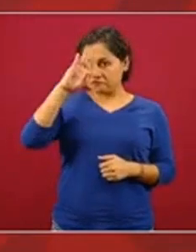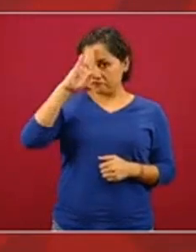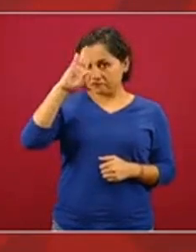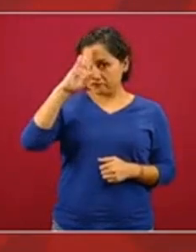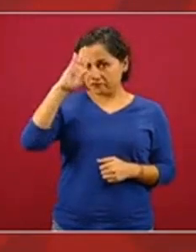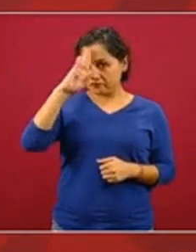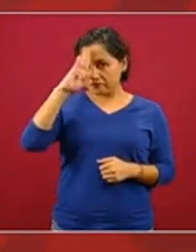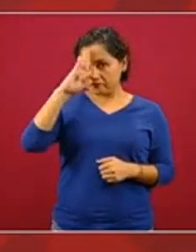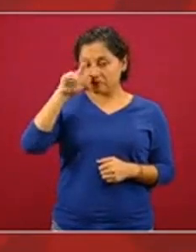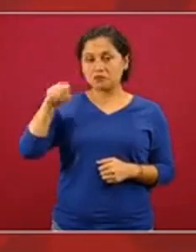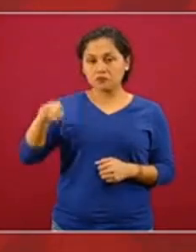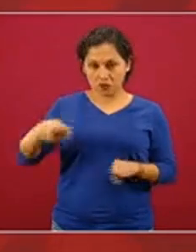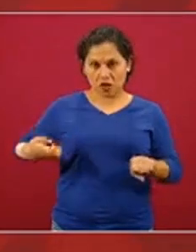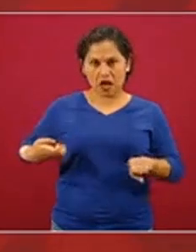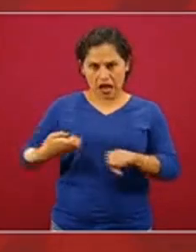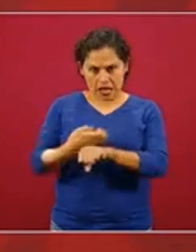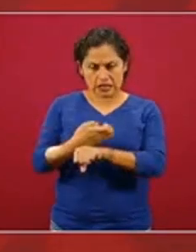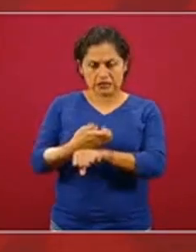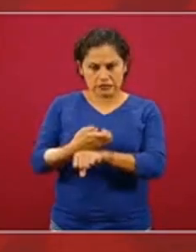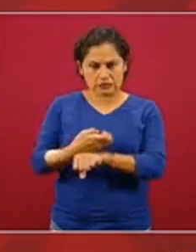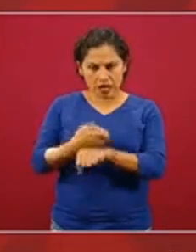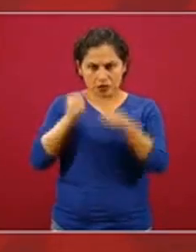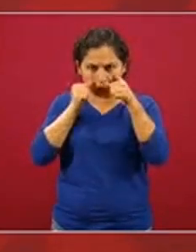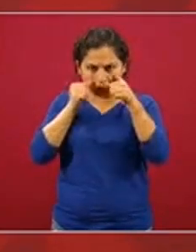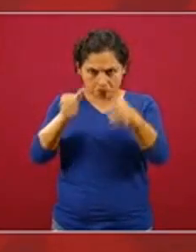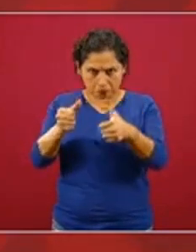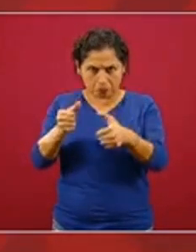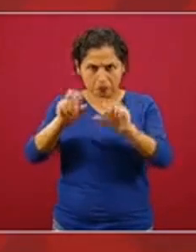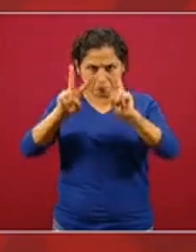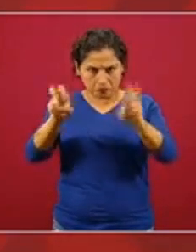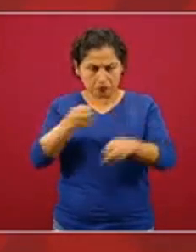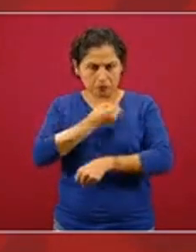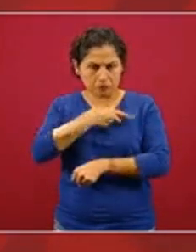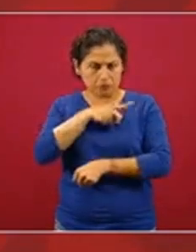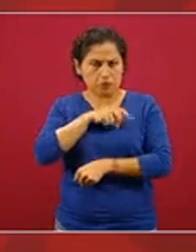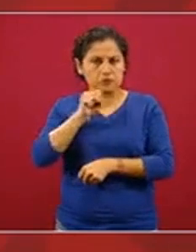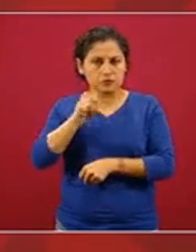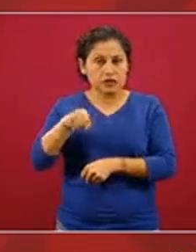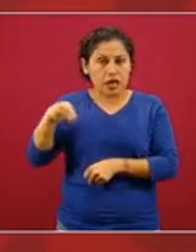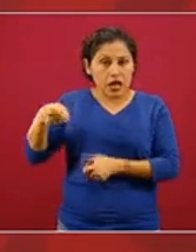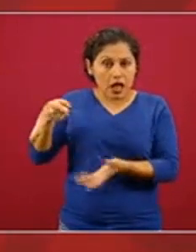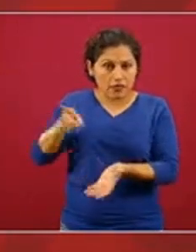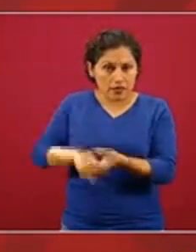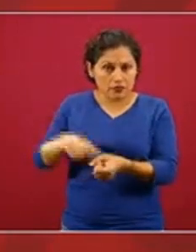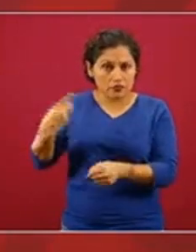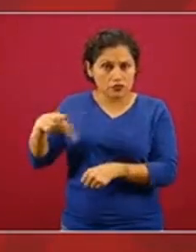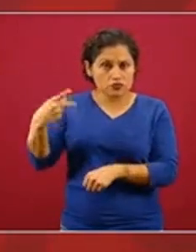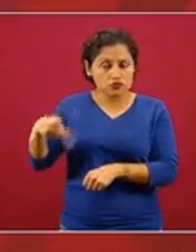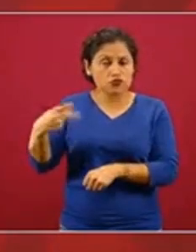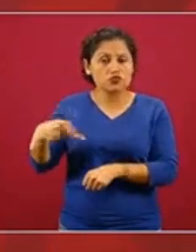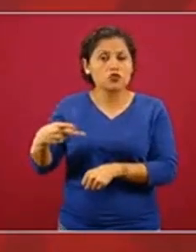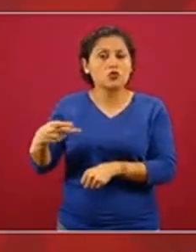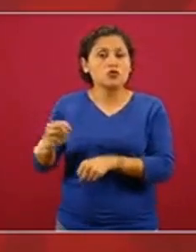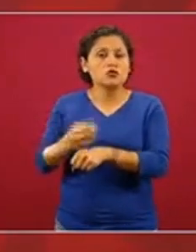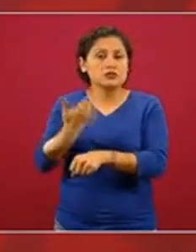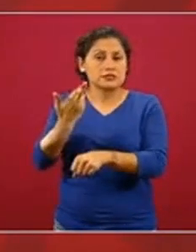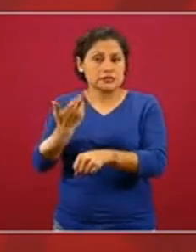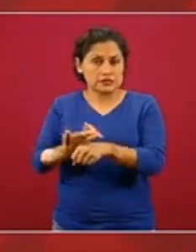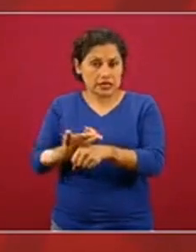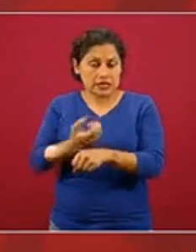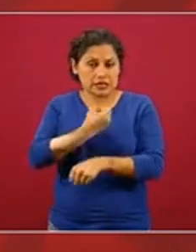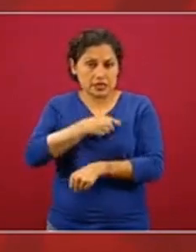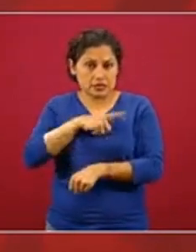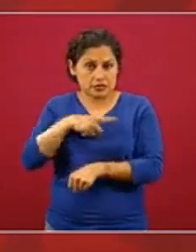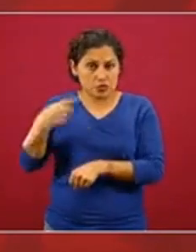bien cuidado el aspecto de salud. El secretario de Salud también del Estado es una persona